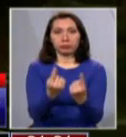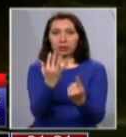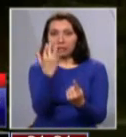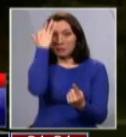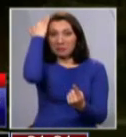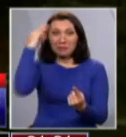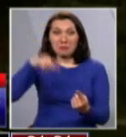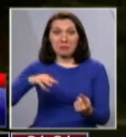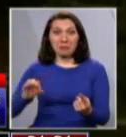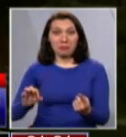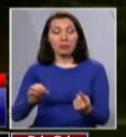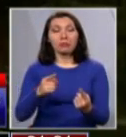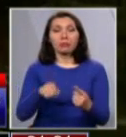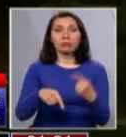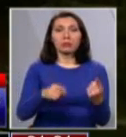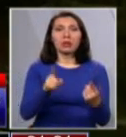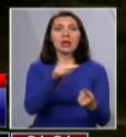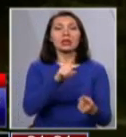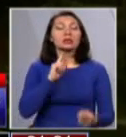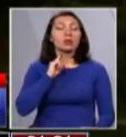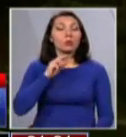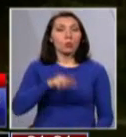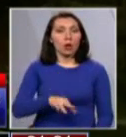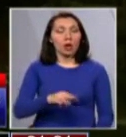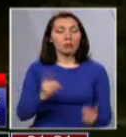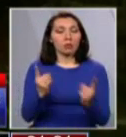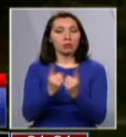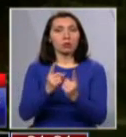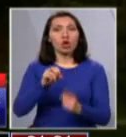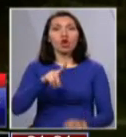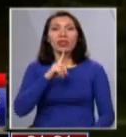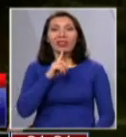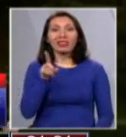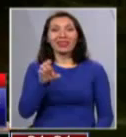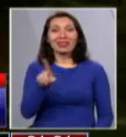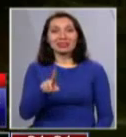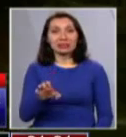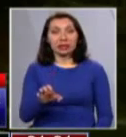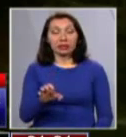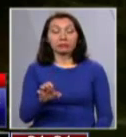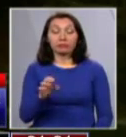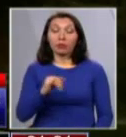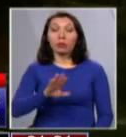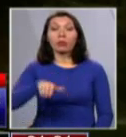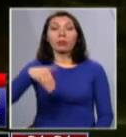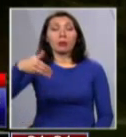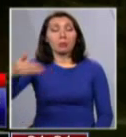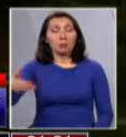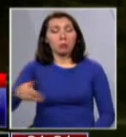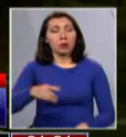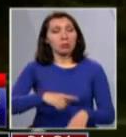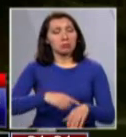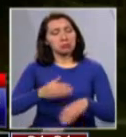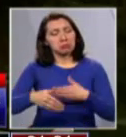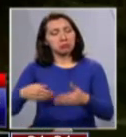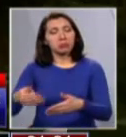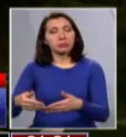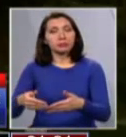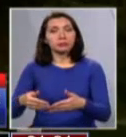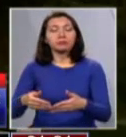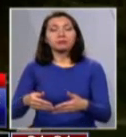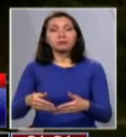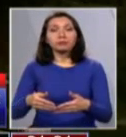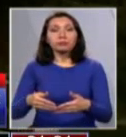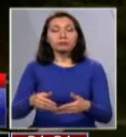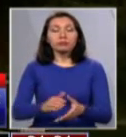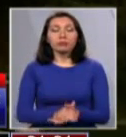enrique ominami y soquimich patricio contesse posterior a eso él